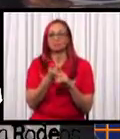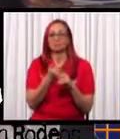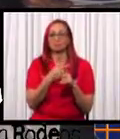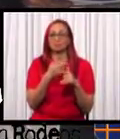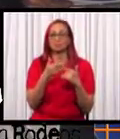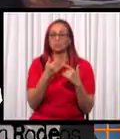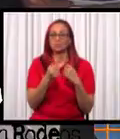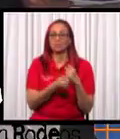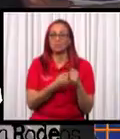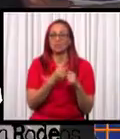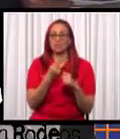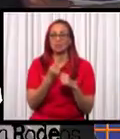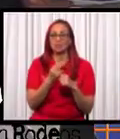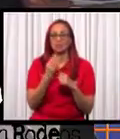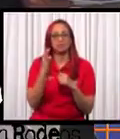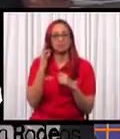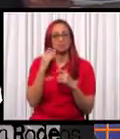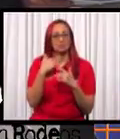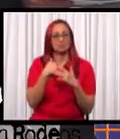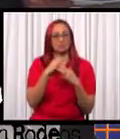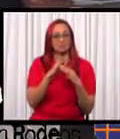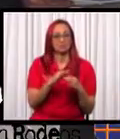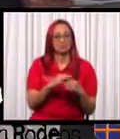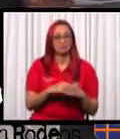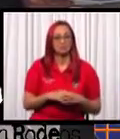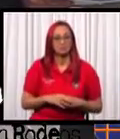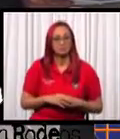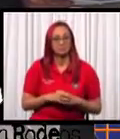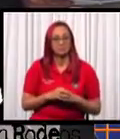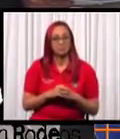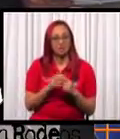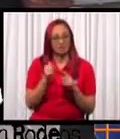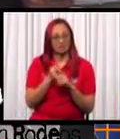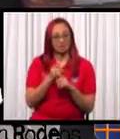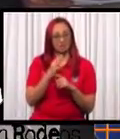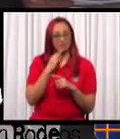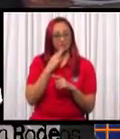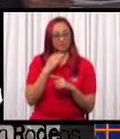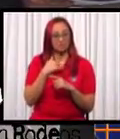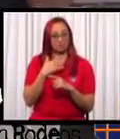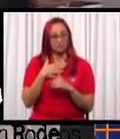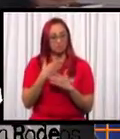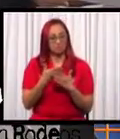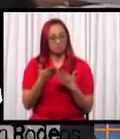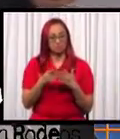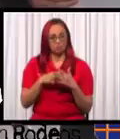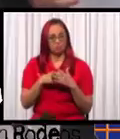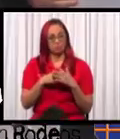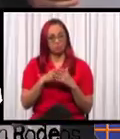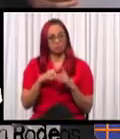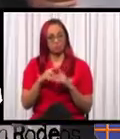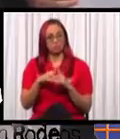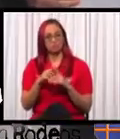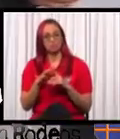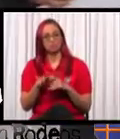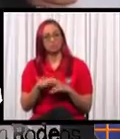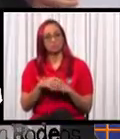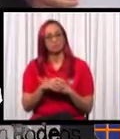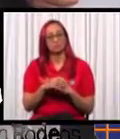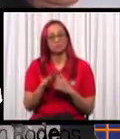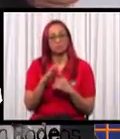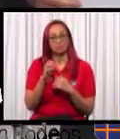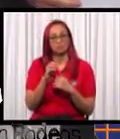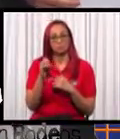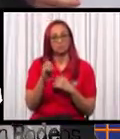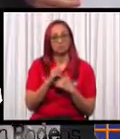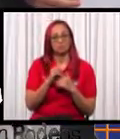las predicciones que se hacen de la Niña ha fallado, porque aquí en Tibás yo tengo un instrumento meteorológico y tenemos un déficit del 50%. Muy bien. Pero sí les